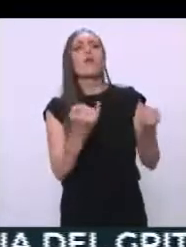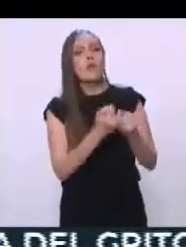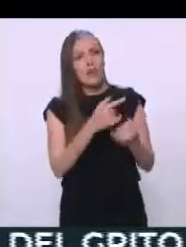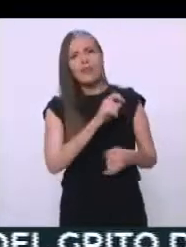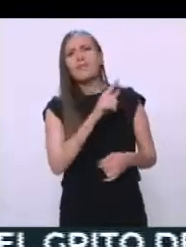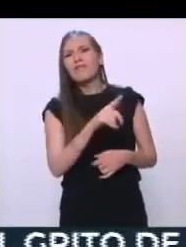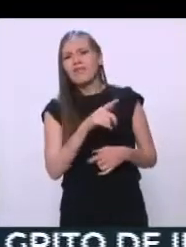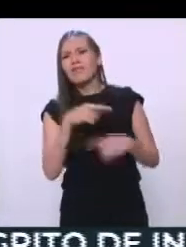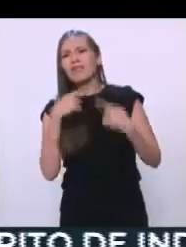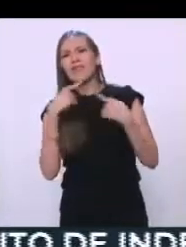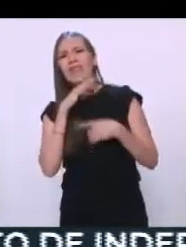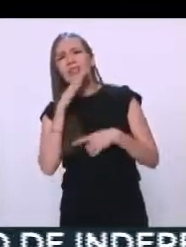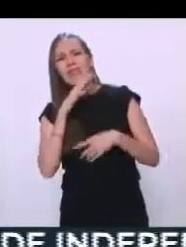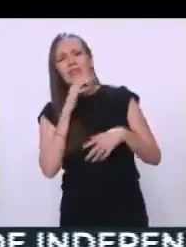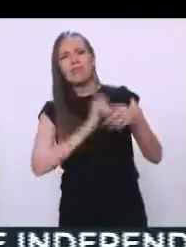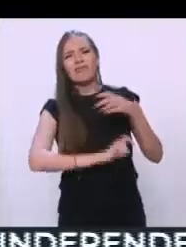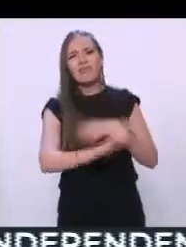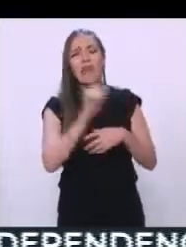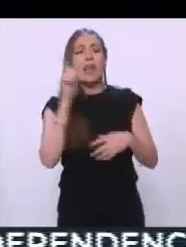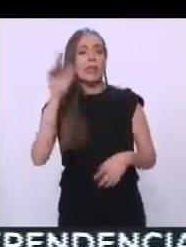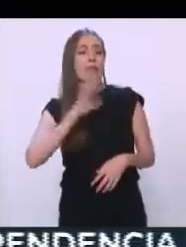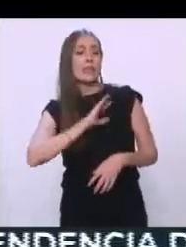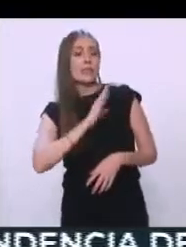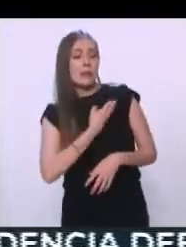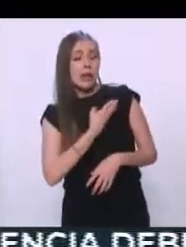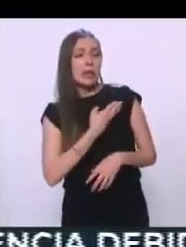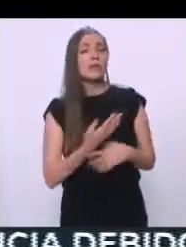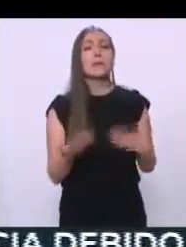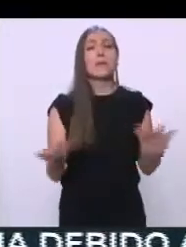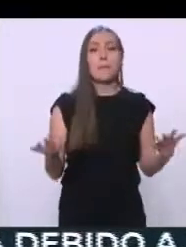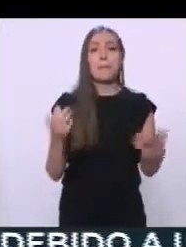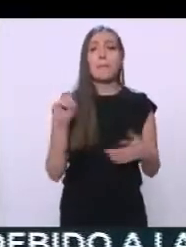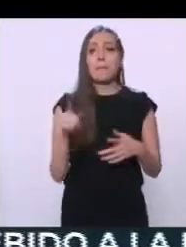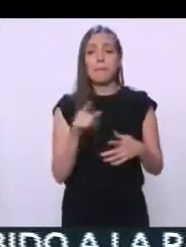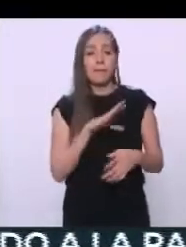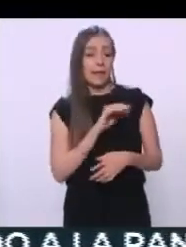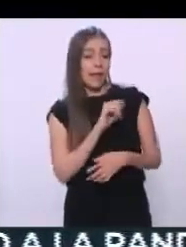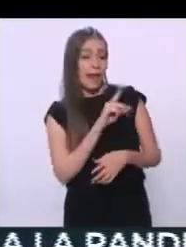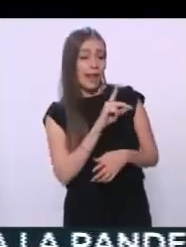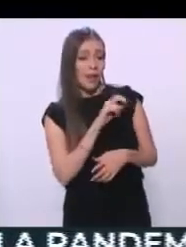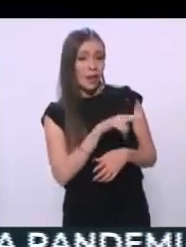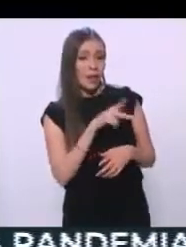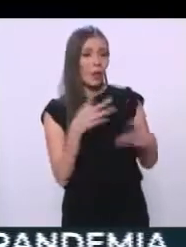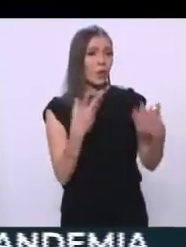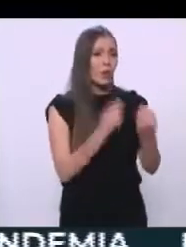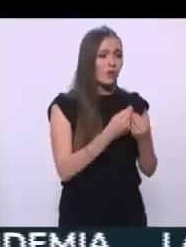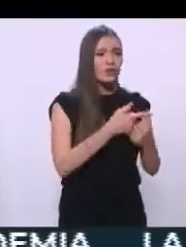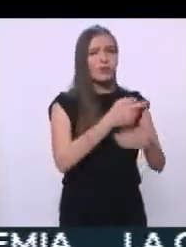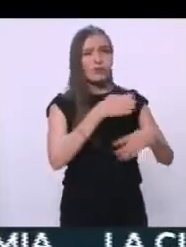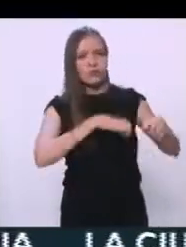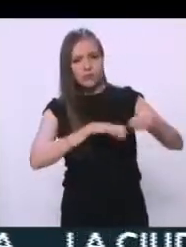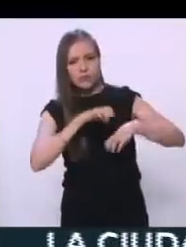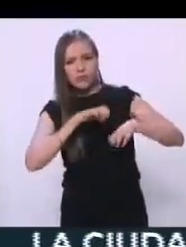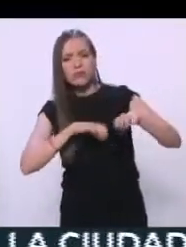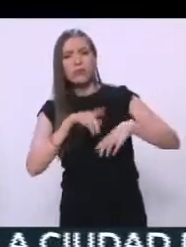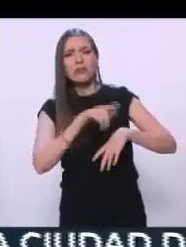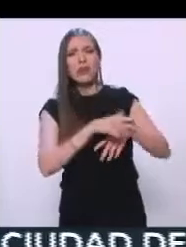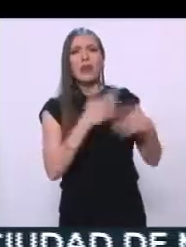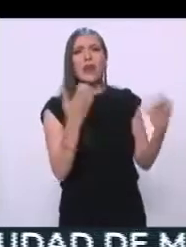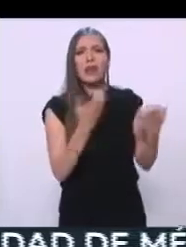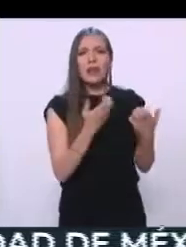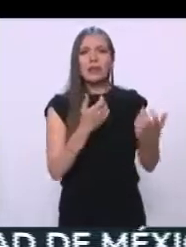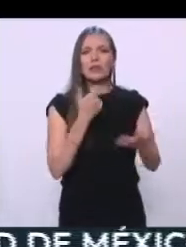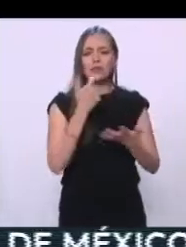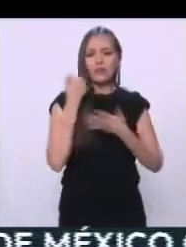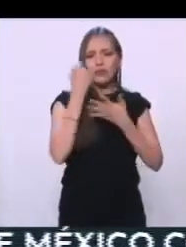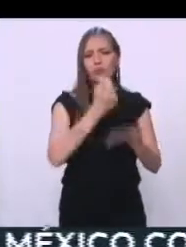de corrupción en España. Entonces, dada la cercanía de Calderón con todos estos grupos de inversionistas españoles del sector energético